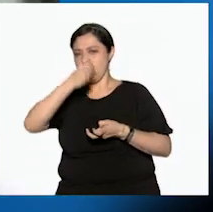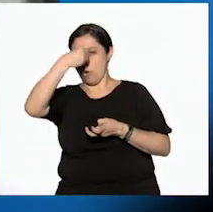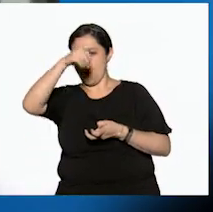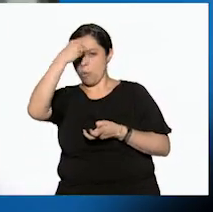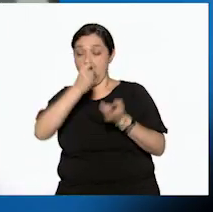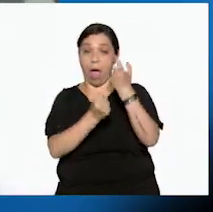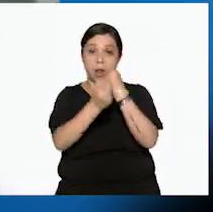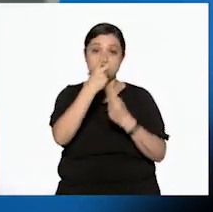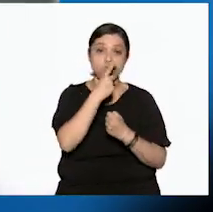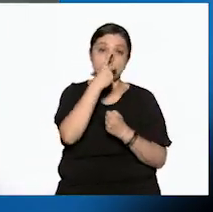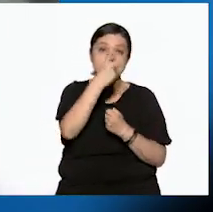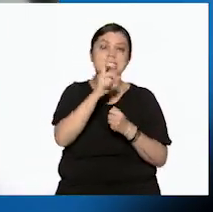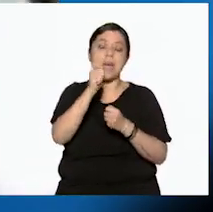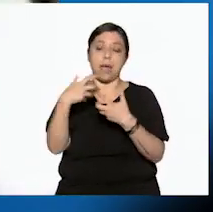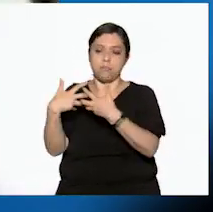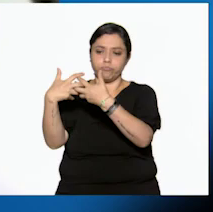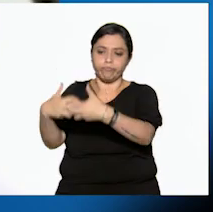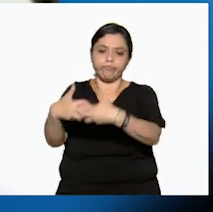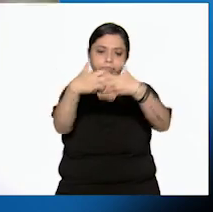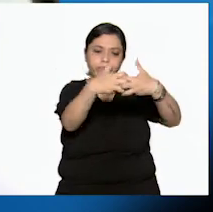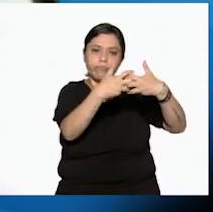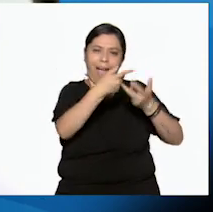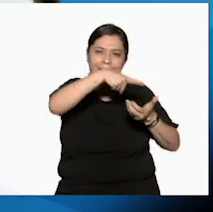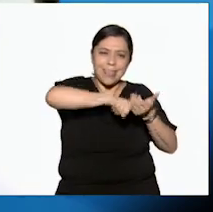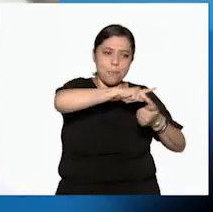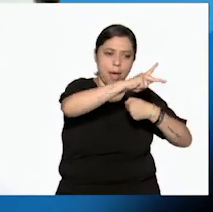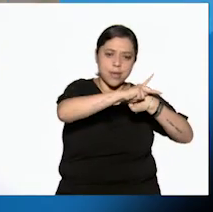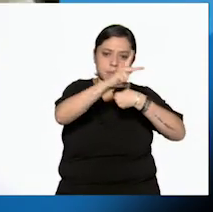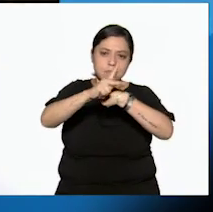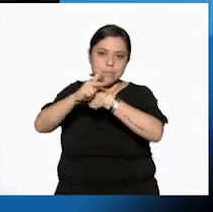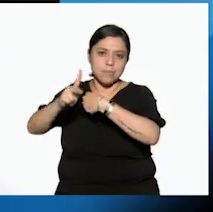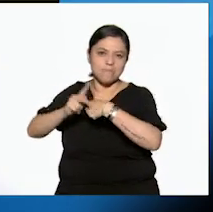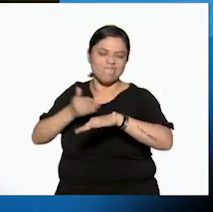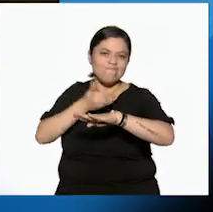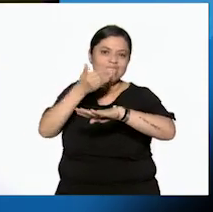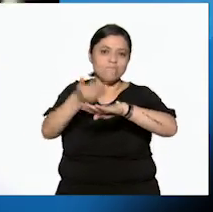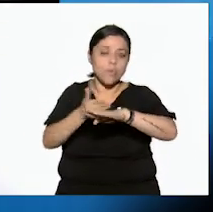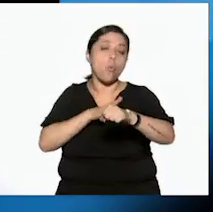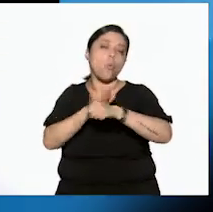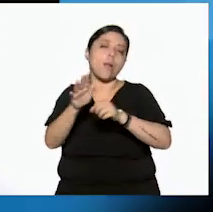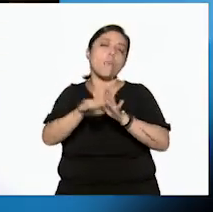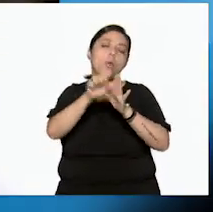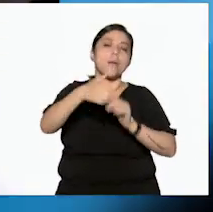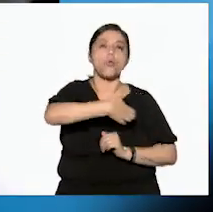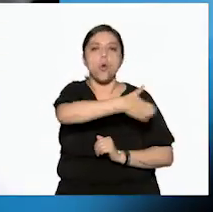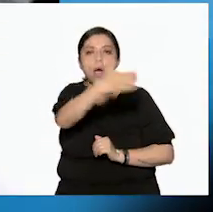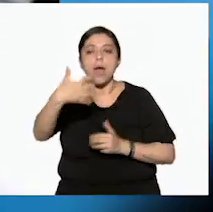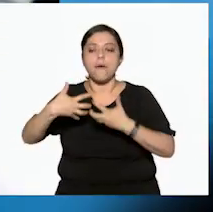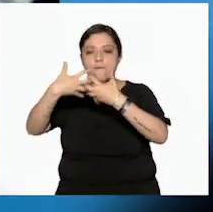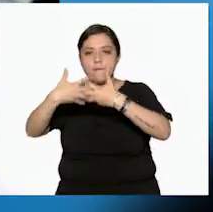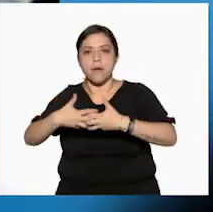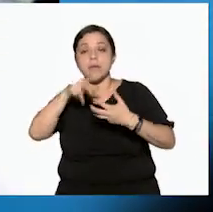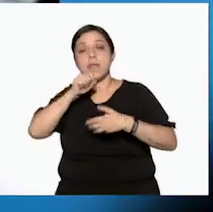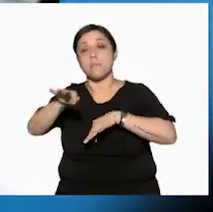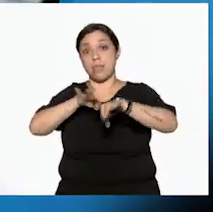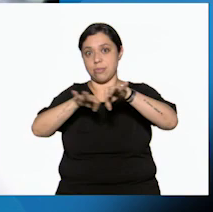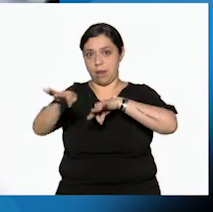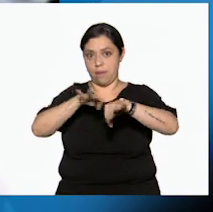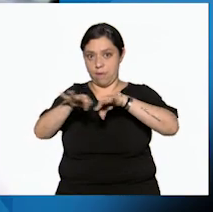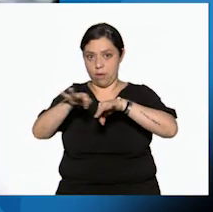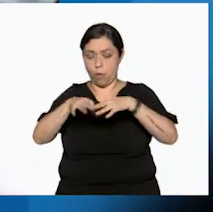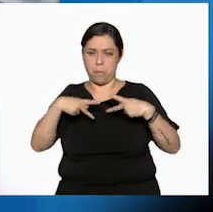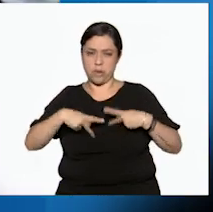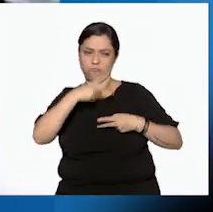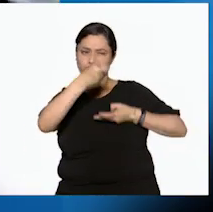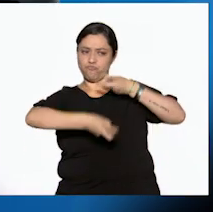perjudica a los medios de producción locales, sobre todo al campo, las fábricas y el empleo. Los críticos del tratado